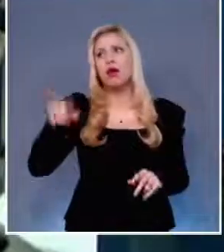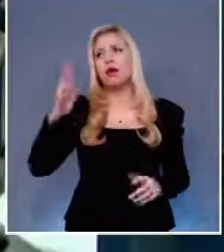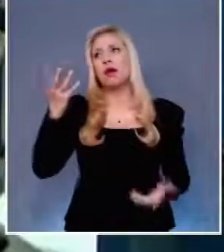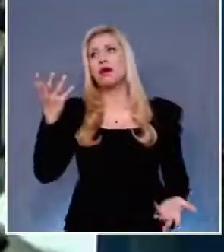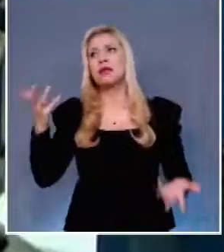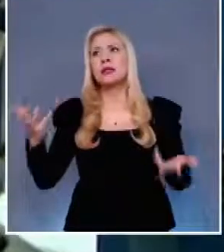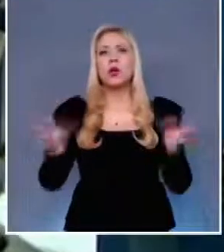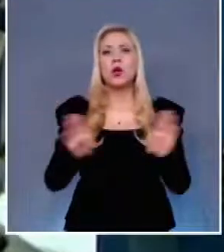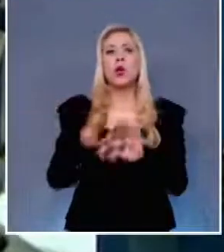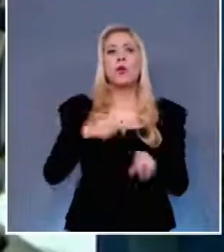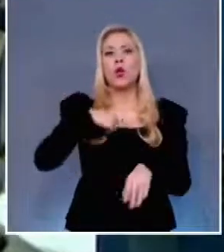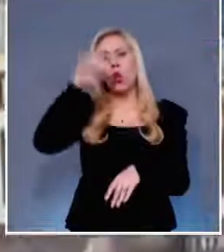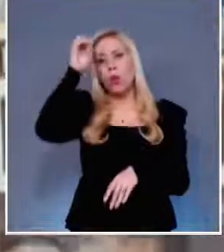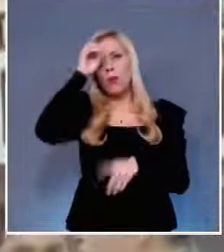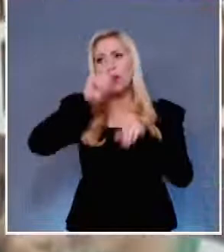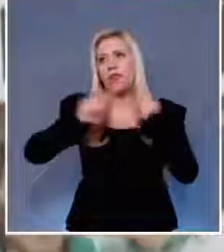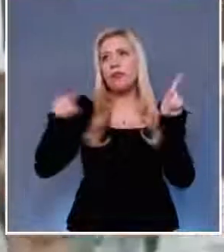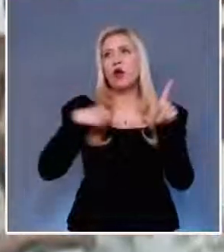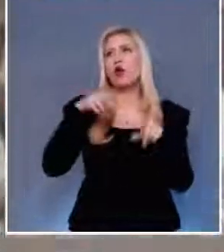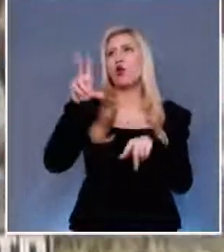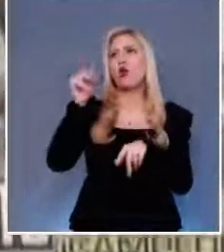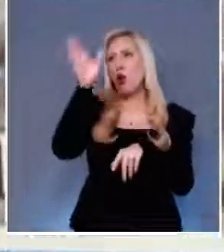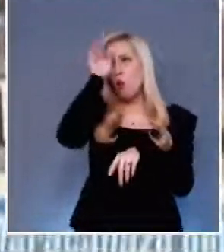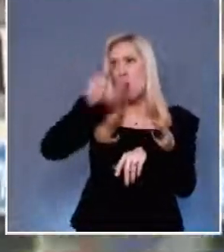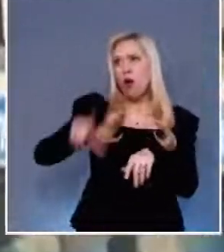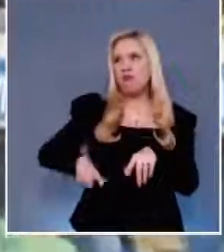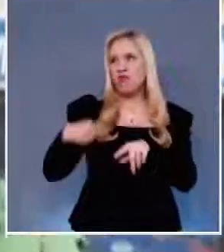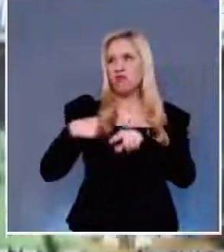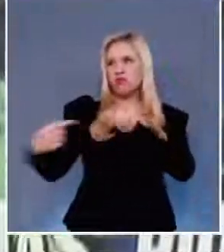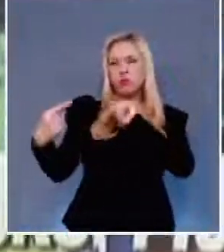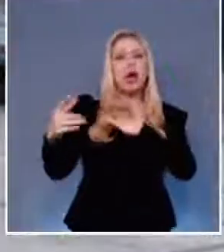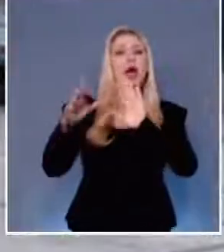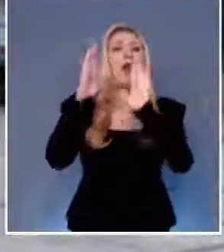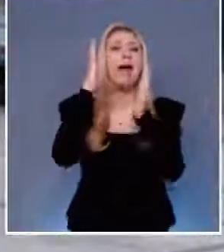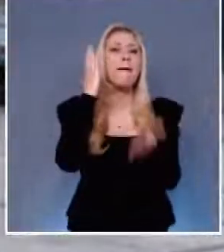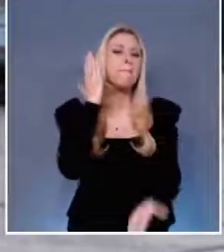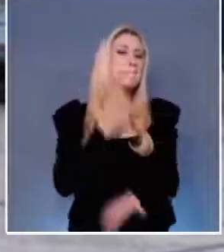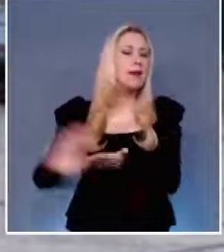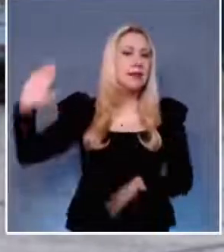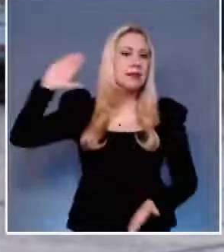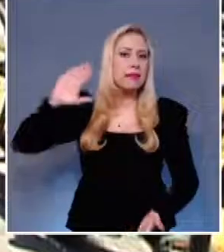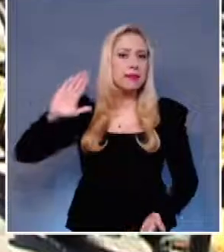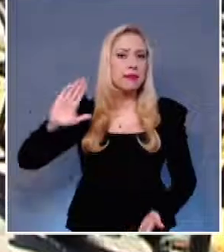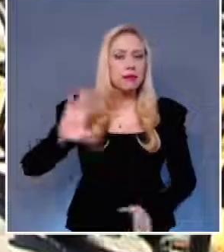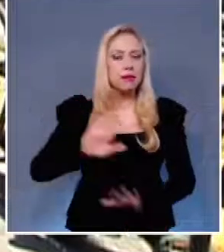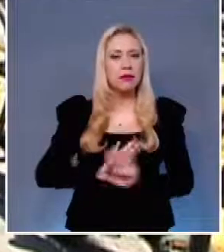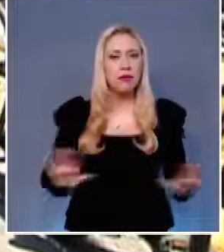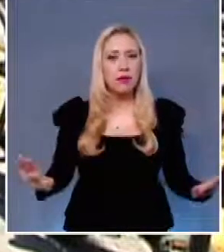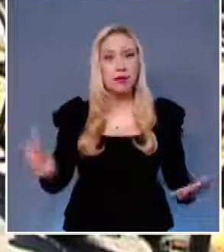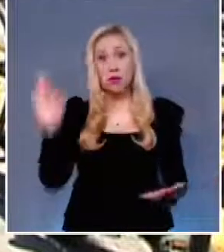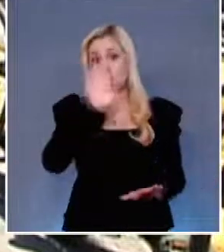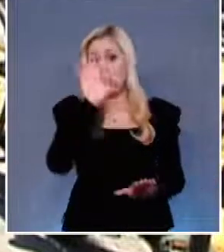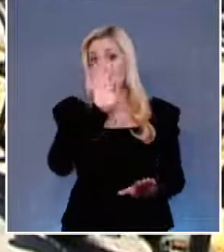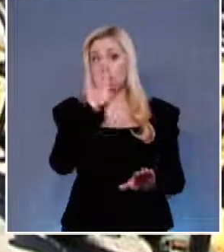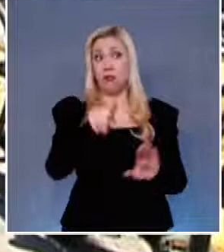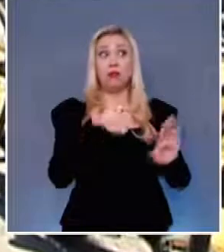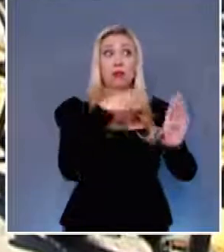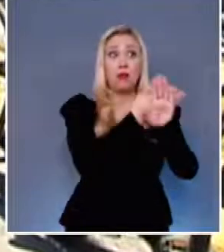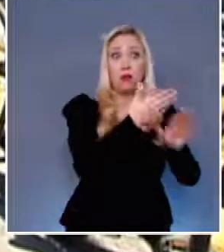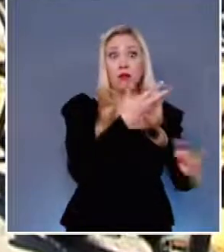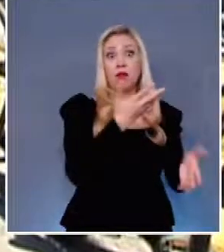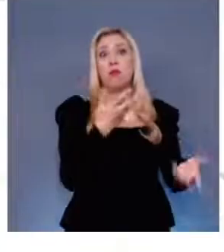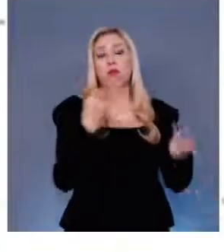o administrativa, sino en el caso de que ataque a la moral, derechos de terceros, provoque algún